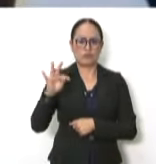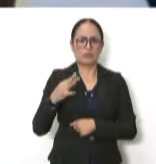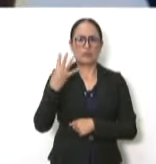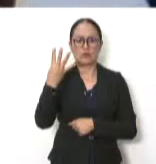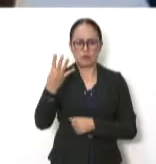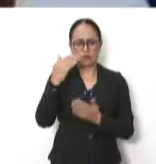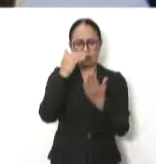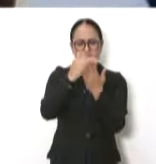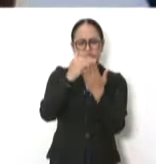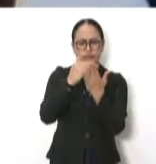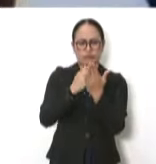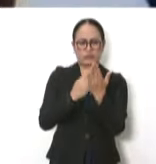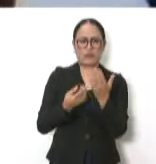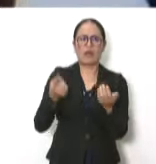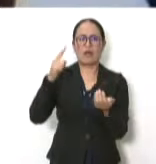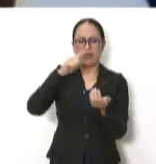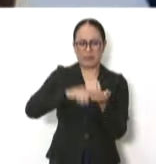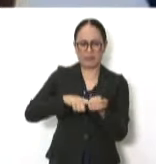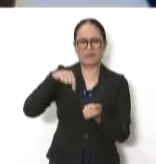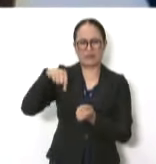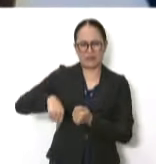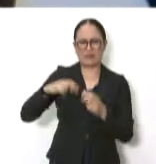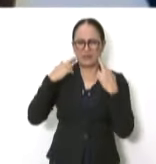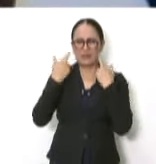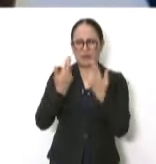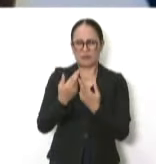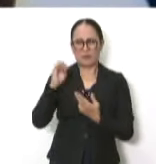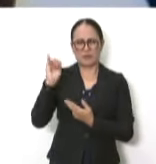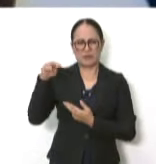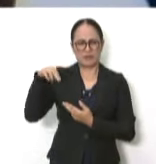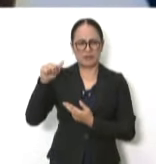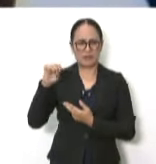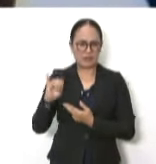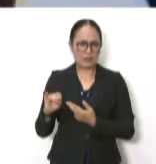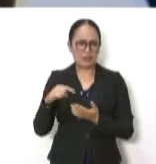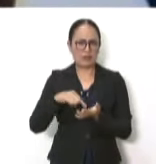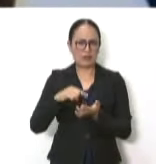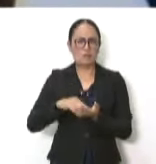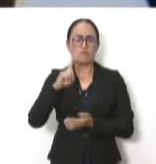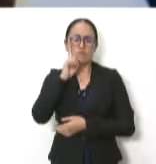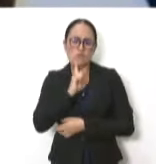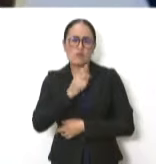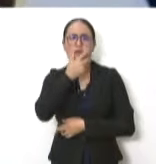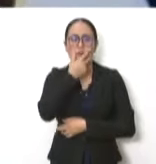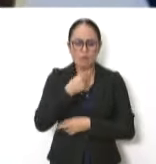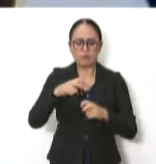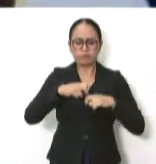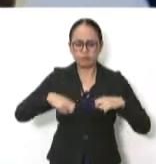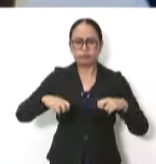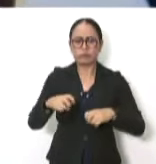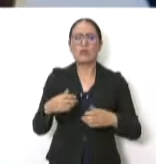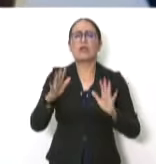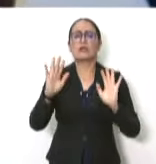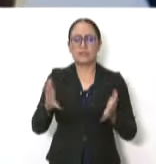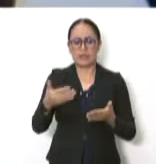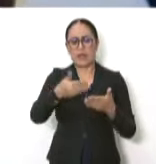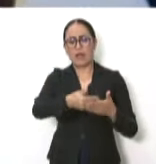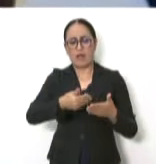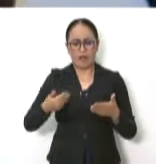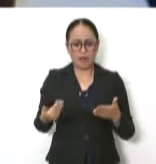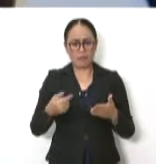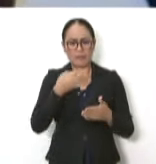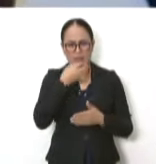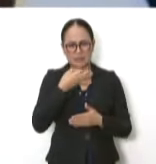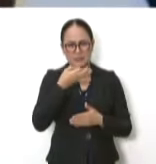44 de los lineamientos que regulan las sesiones del Pleno de este Instituto, las y los comisionados hicieron del conocimiento de la